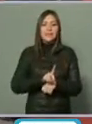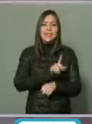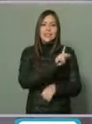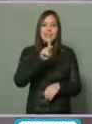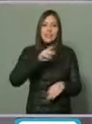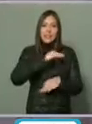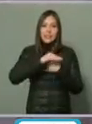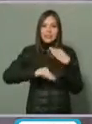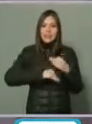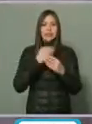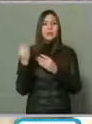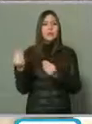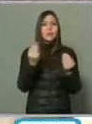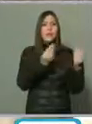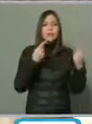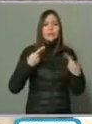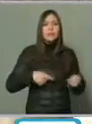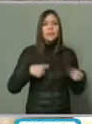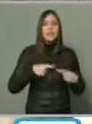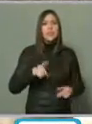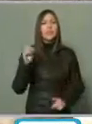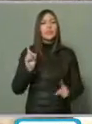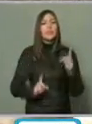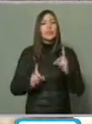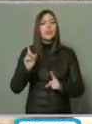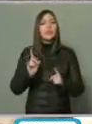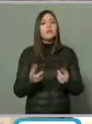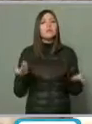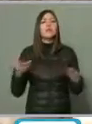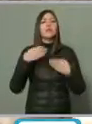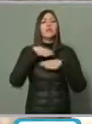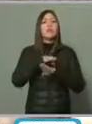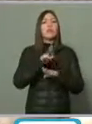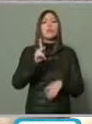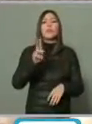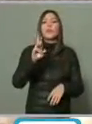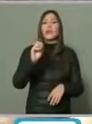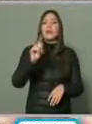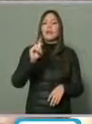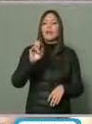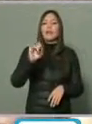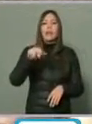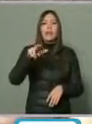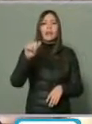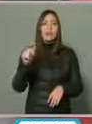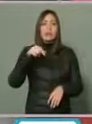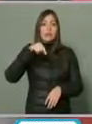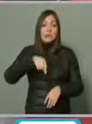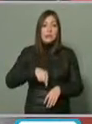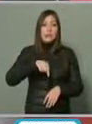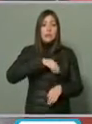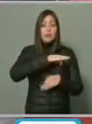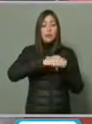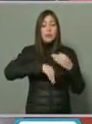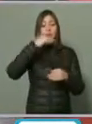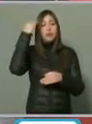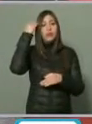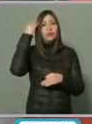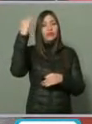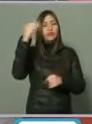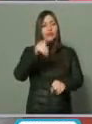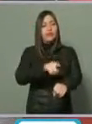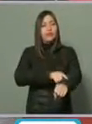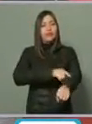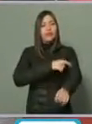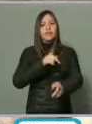lo que escuchamos, muchas personas tienen duda con respecto a las proteínas, Alicia, y es que tú aquí a lo largo de todo el tiempo que